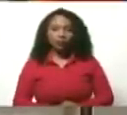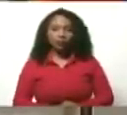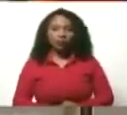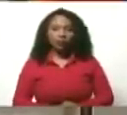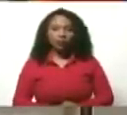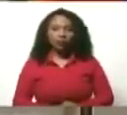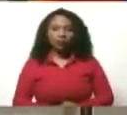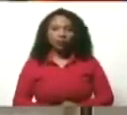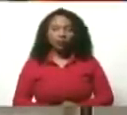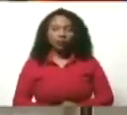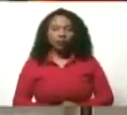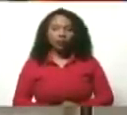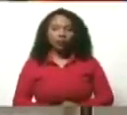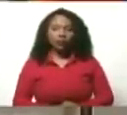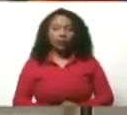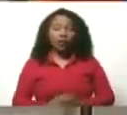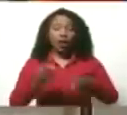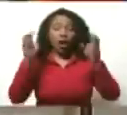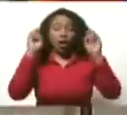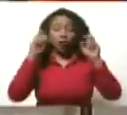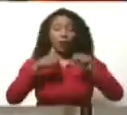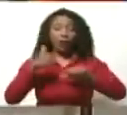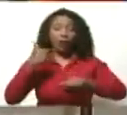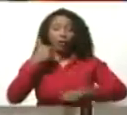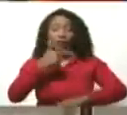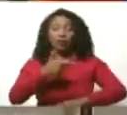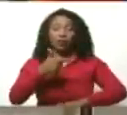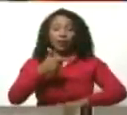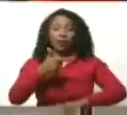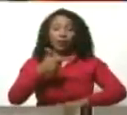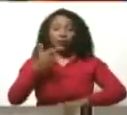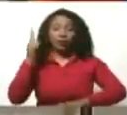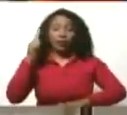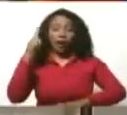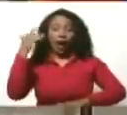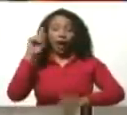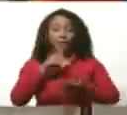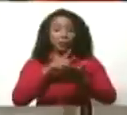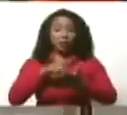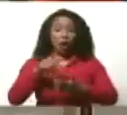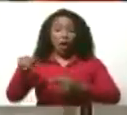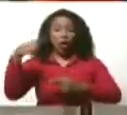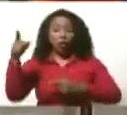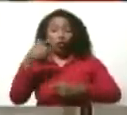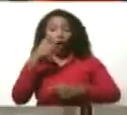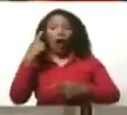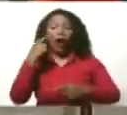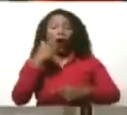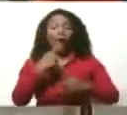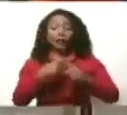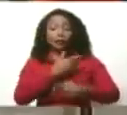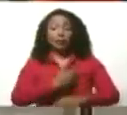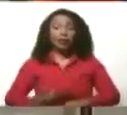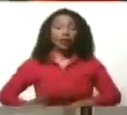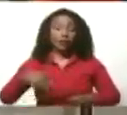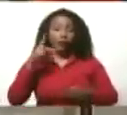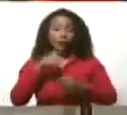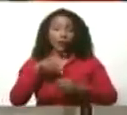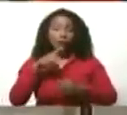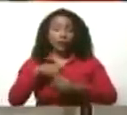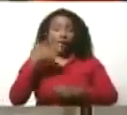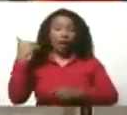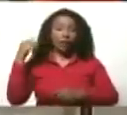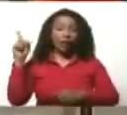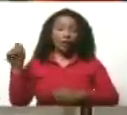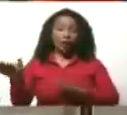Los elementos que él aporta y que implican a Rafael Ramírez en irregularidades y acciones lesivas contra